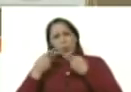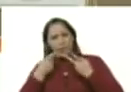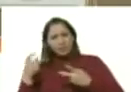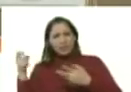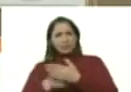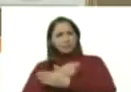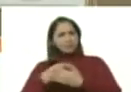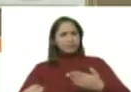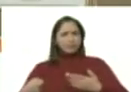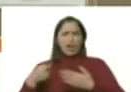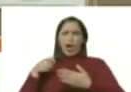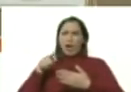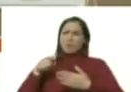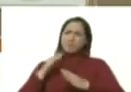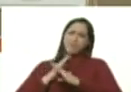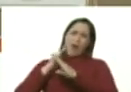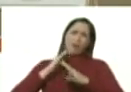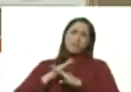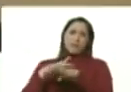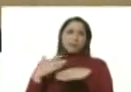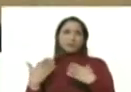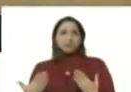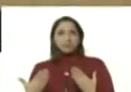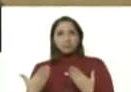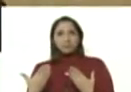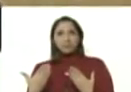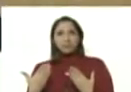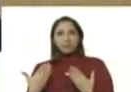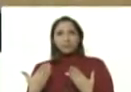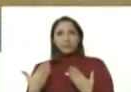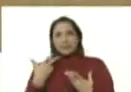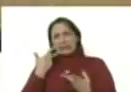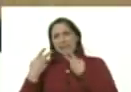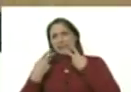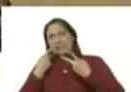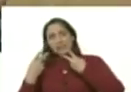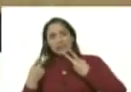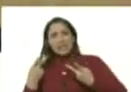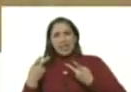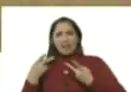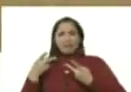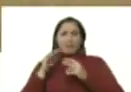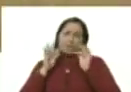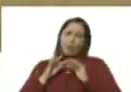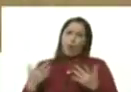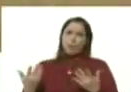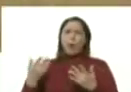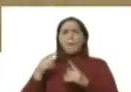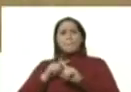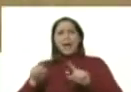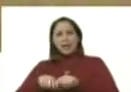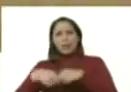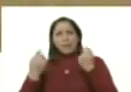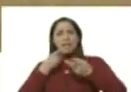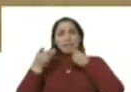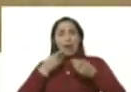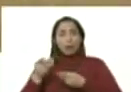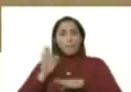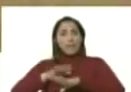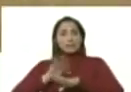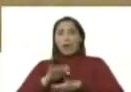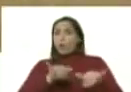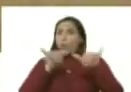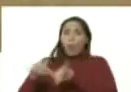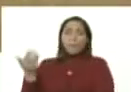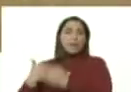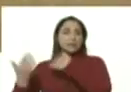de medidas restrictivas, de pronunciarse en momentos inoportunos para dañar el diálogo como ha ocurrido en el pasado. Pero